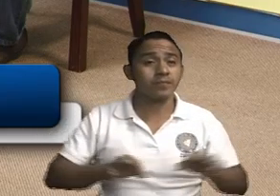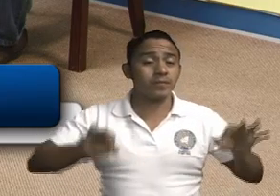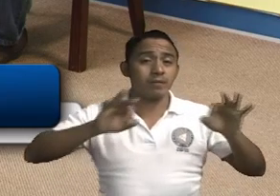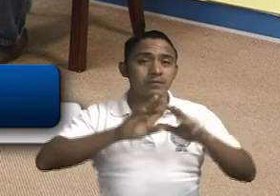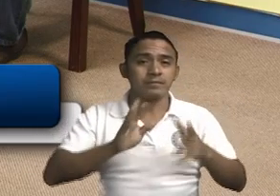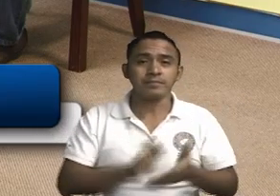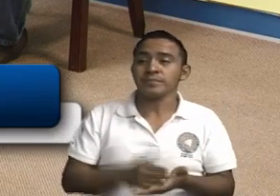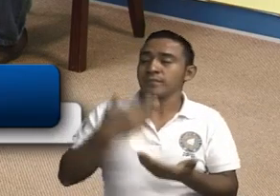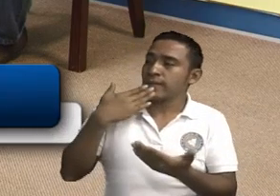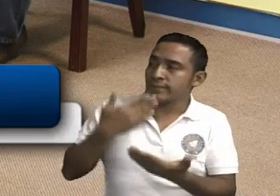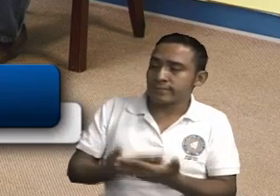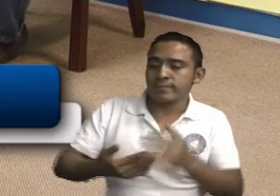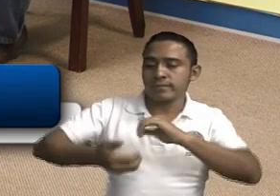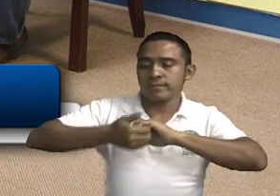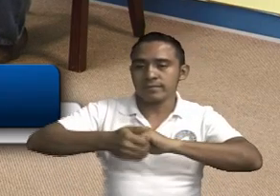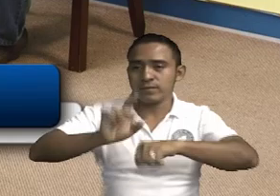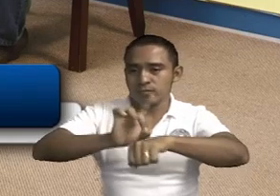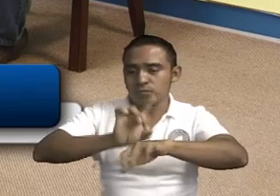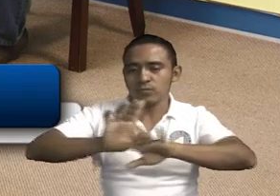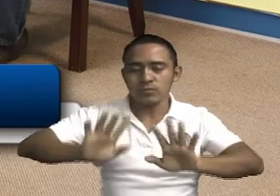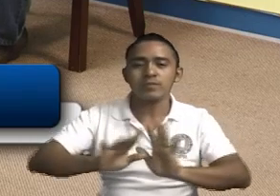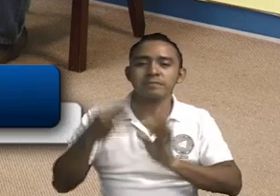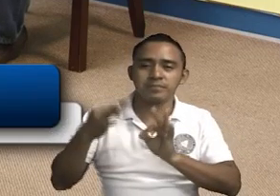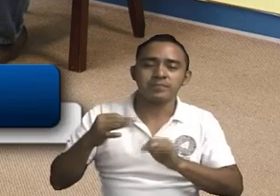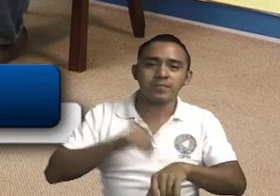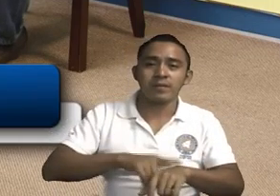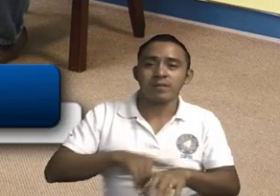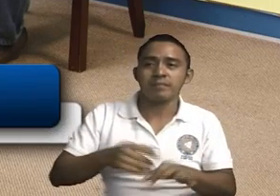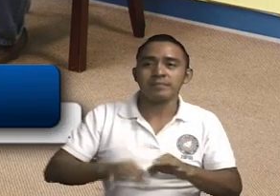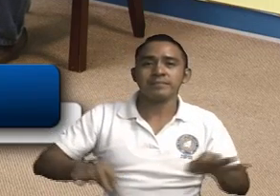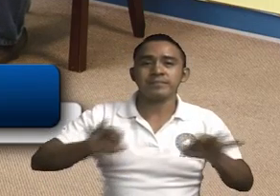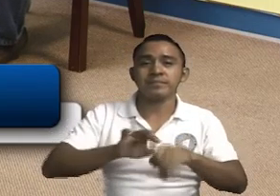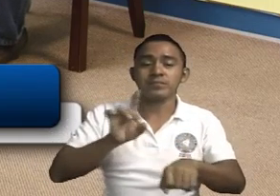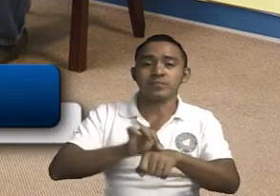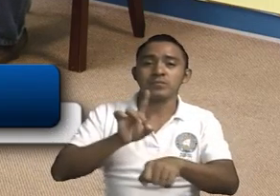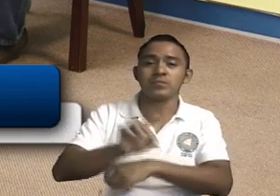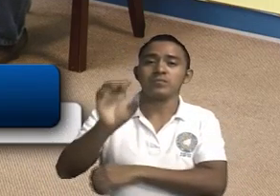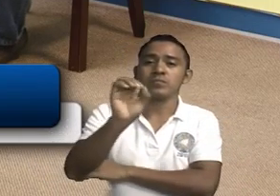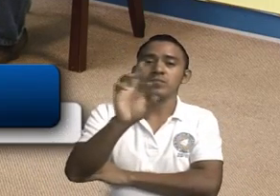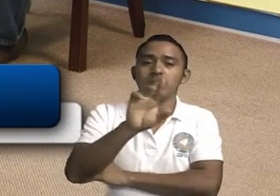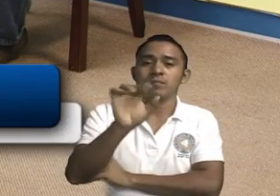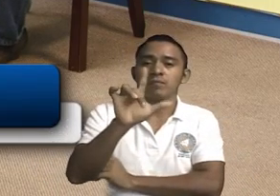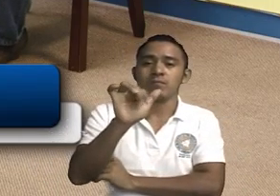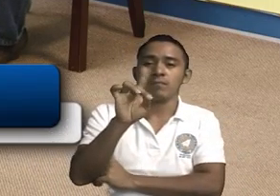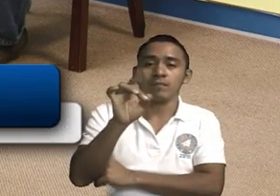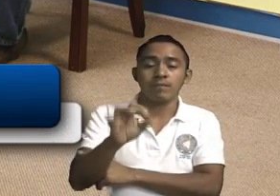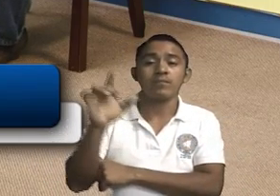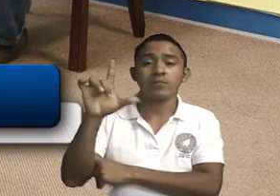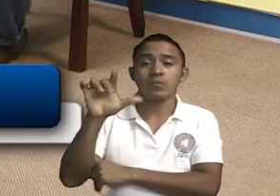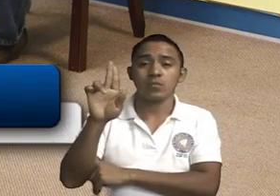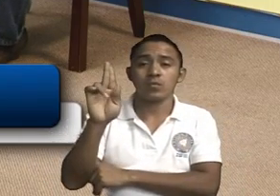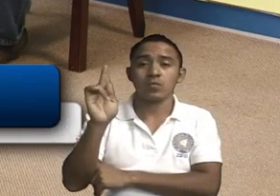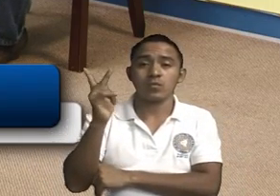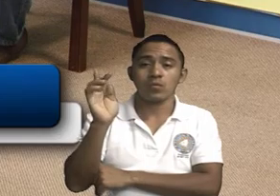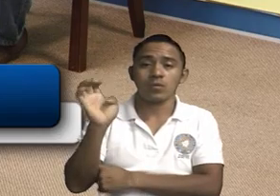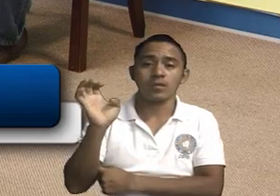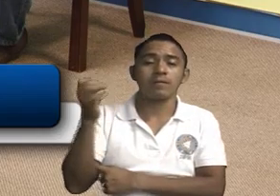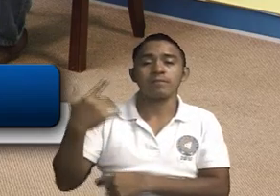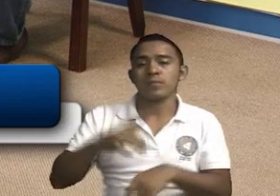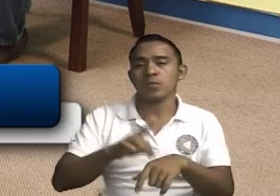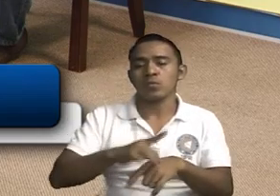importante, sí. Ok, doctor, le agradecemos por su valioso tiempo. El doctor Orlando Luquez, quien es urólogo del